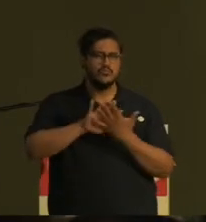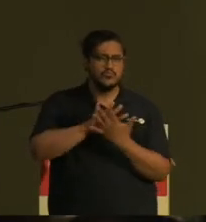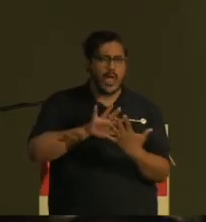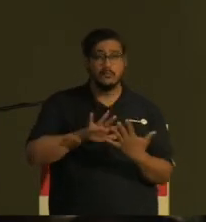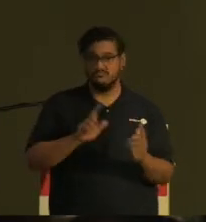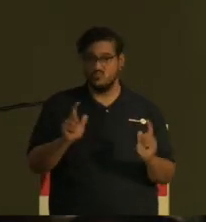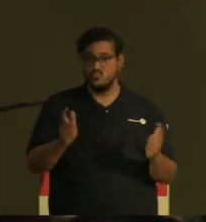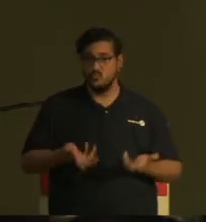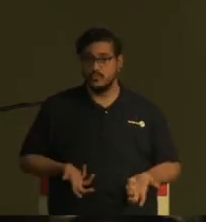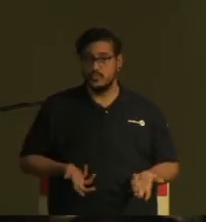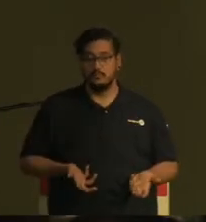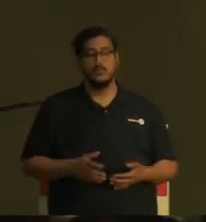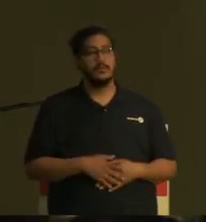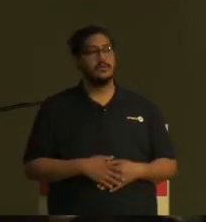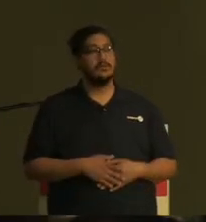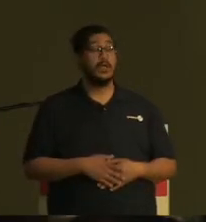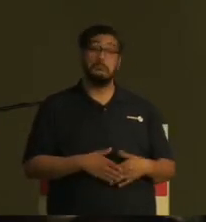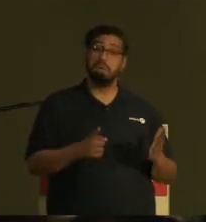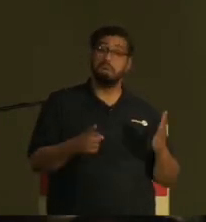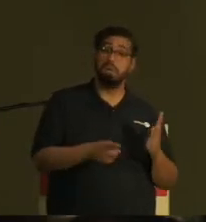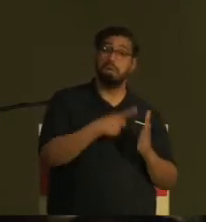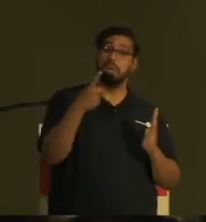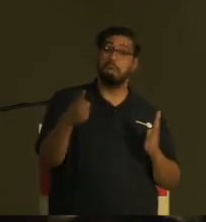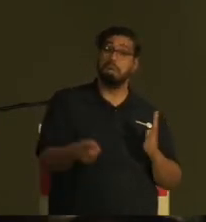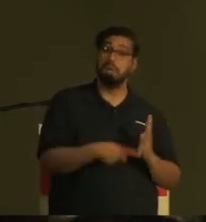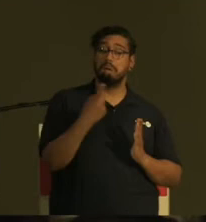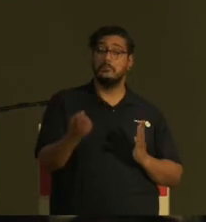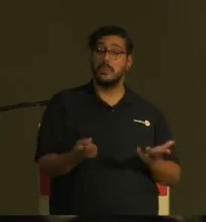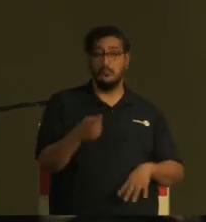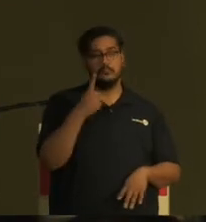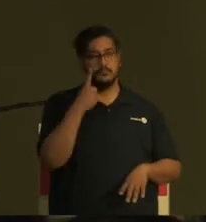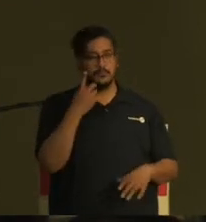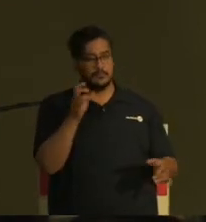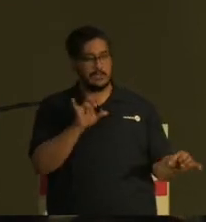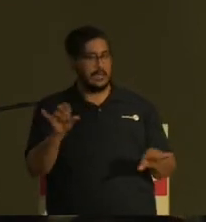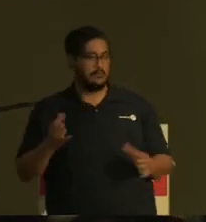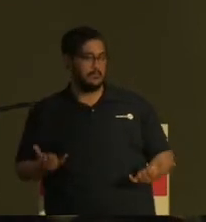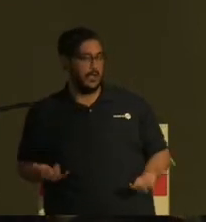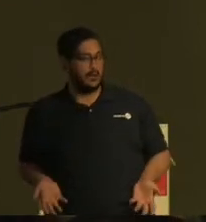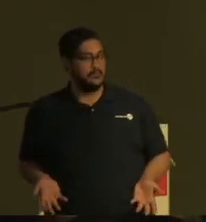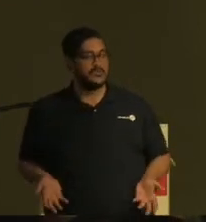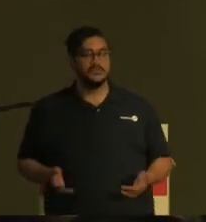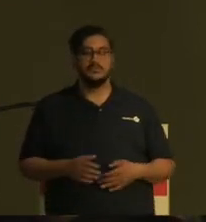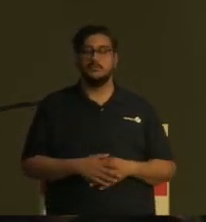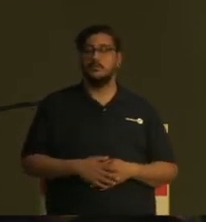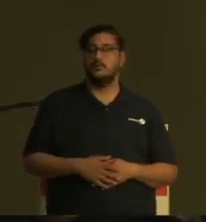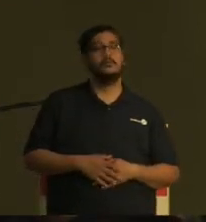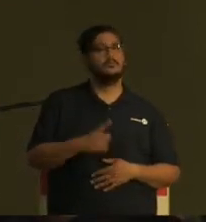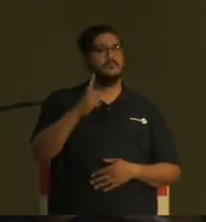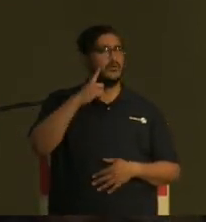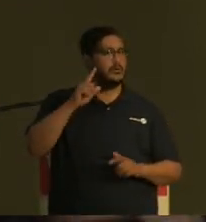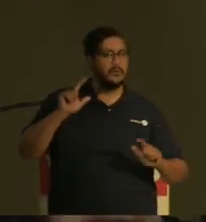¿no? Y eran momentos, pues, como son actualmente, de